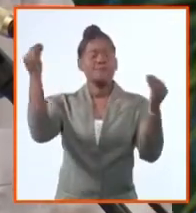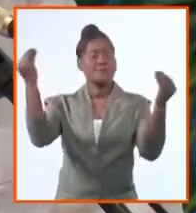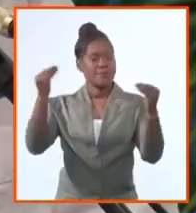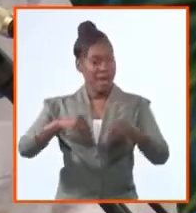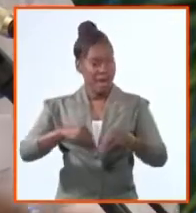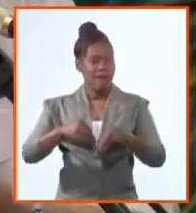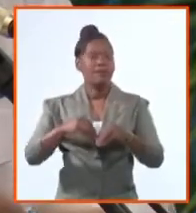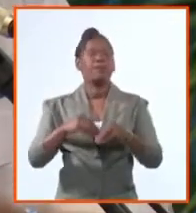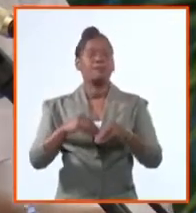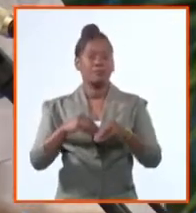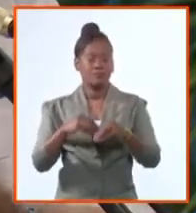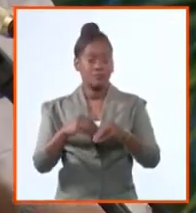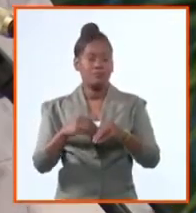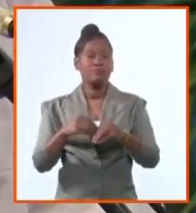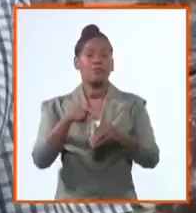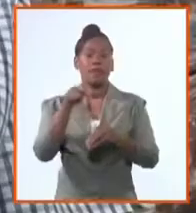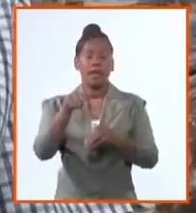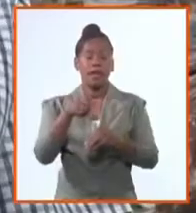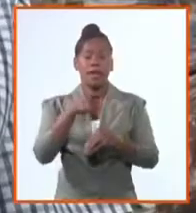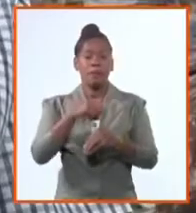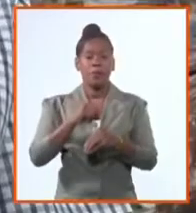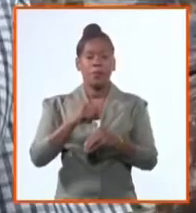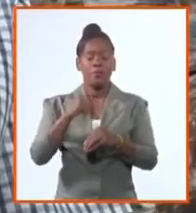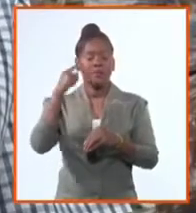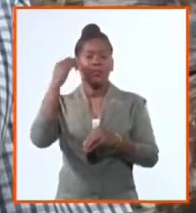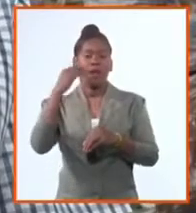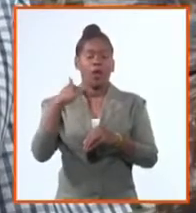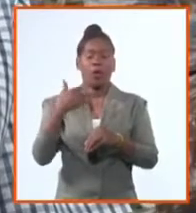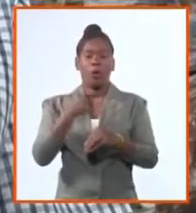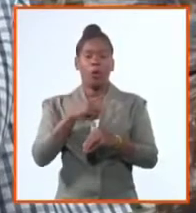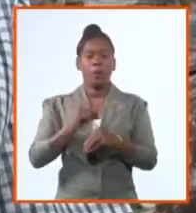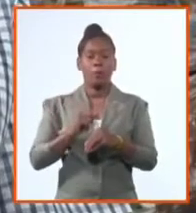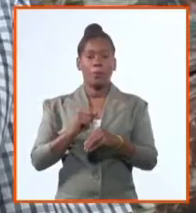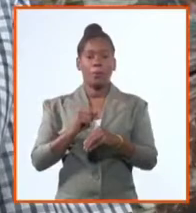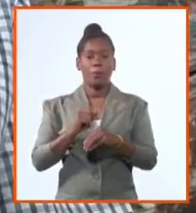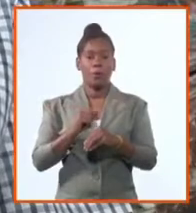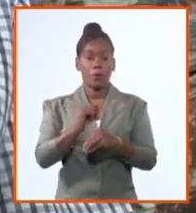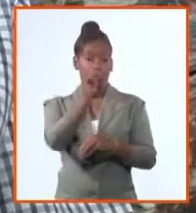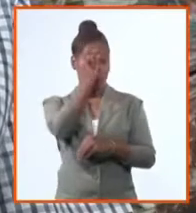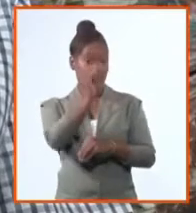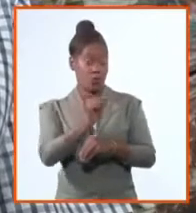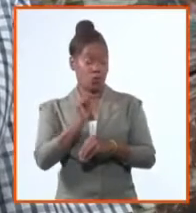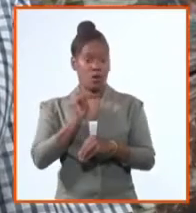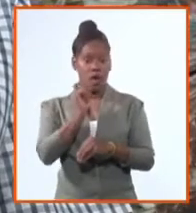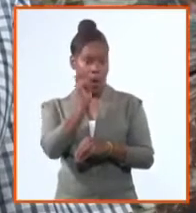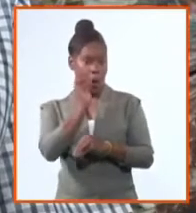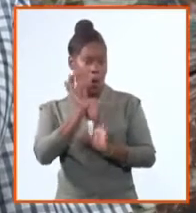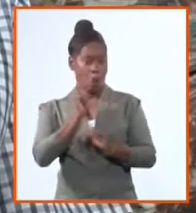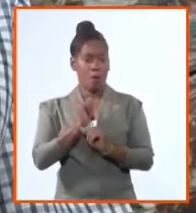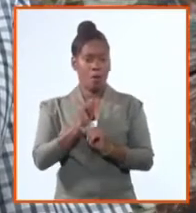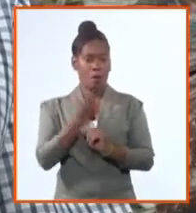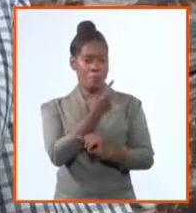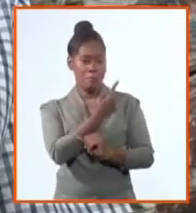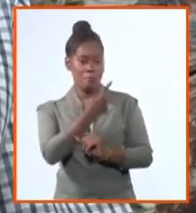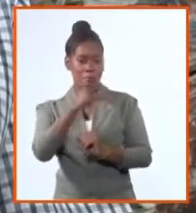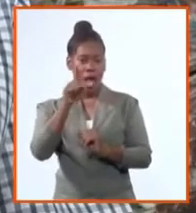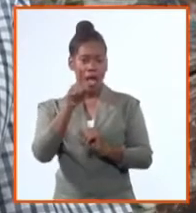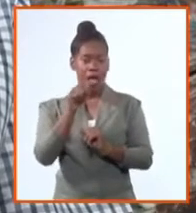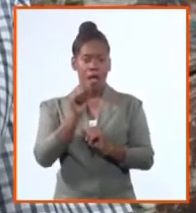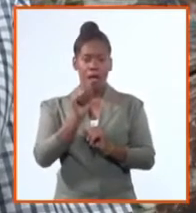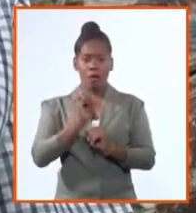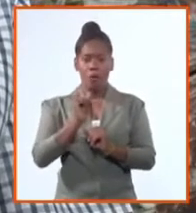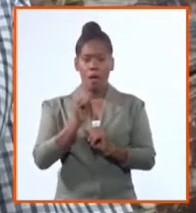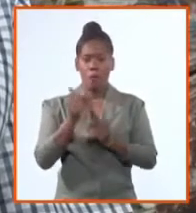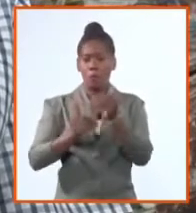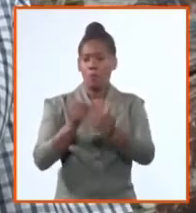ético, de poner al hombre en función del hombre nuevo, sino también de referencia